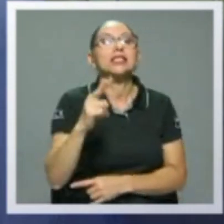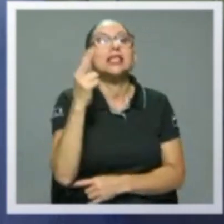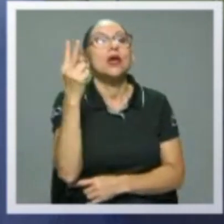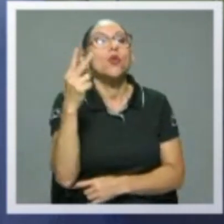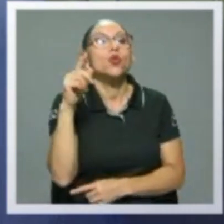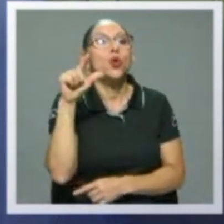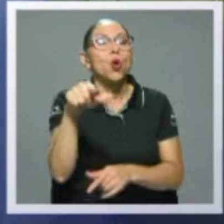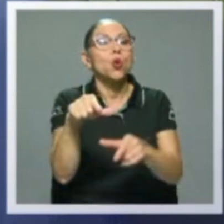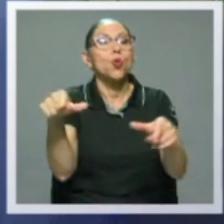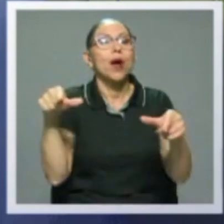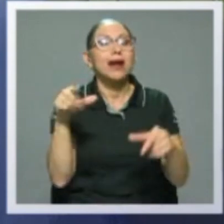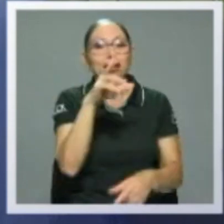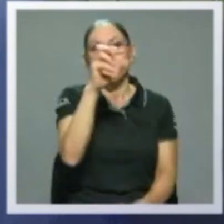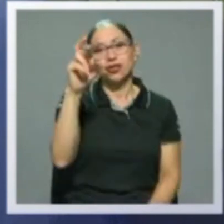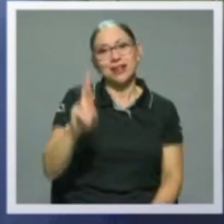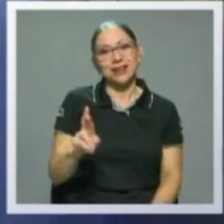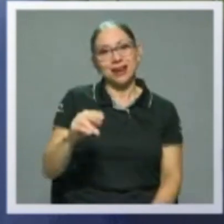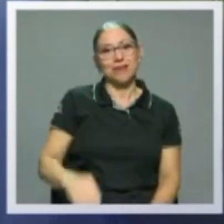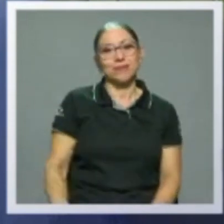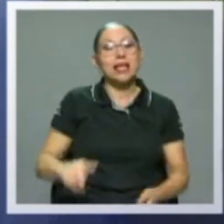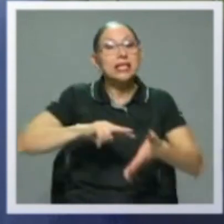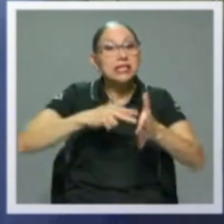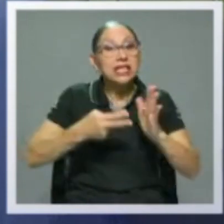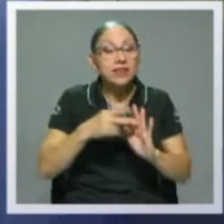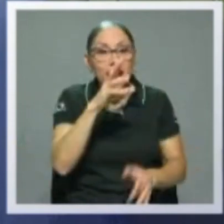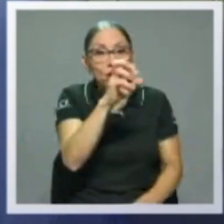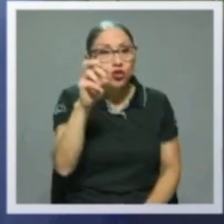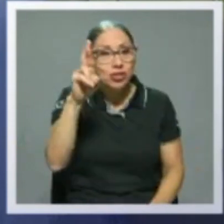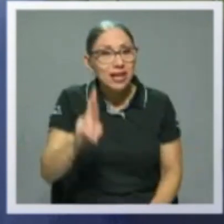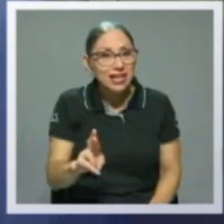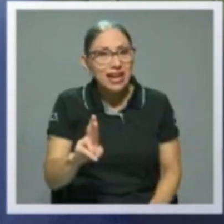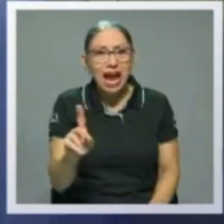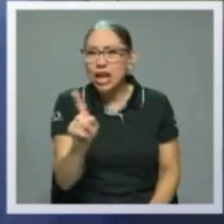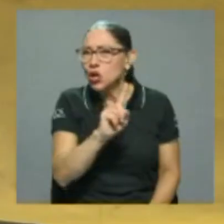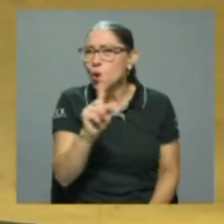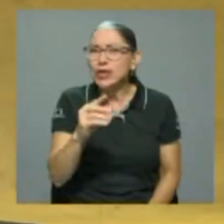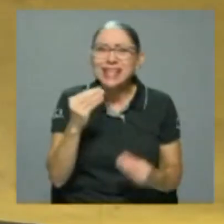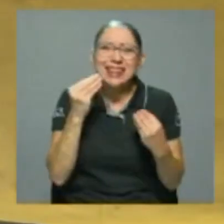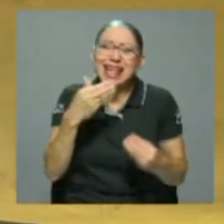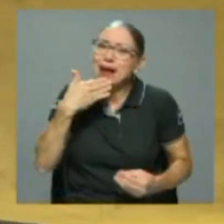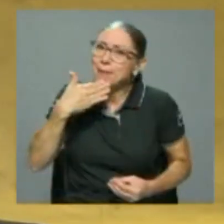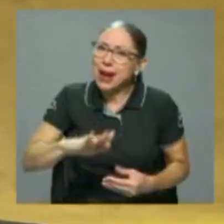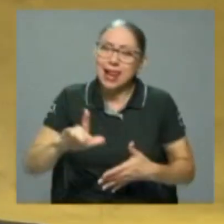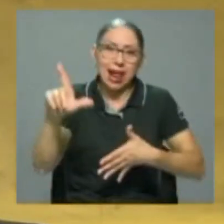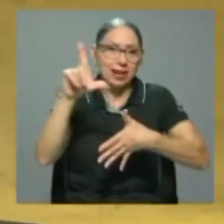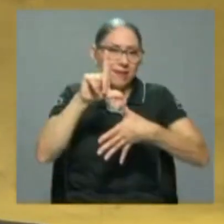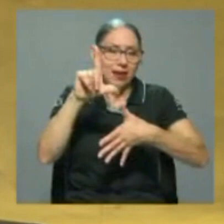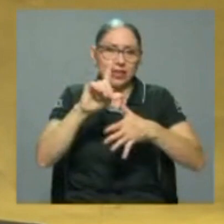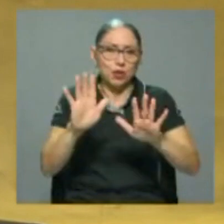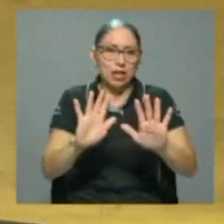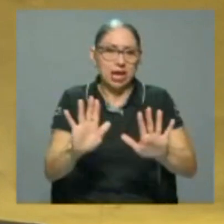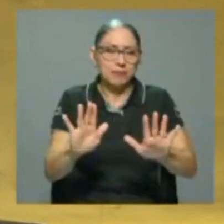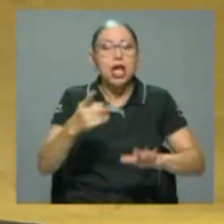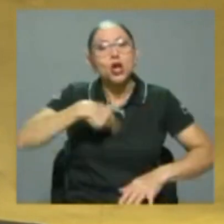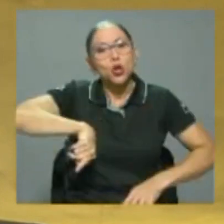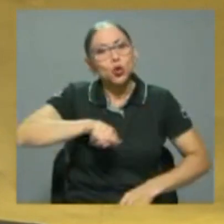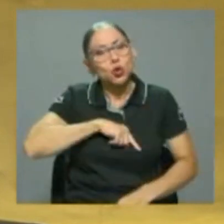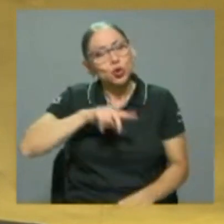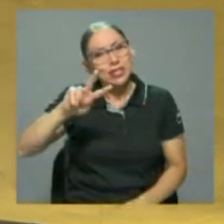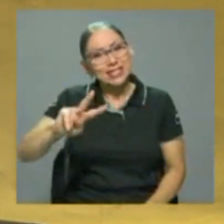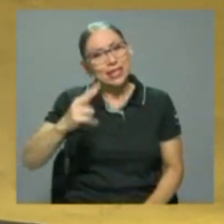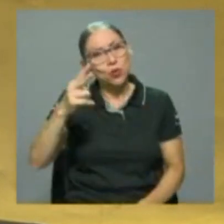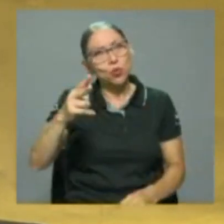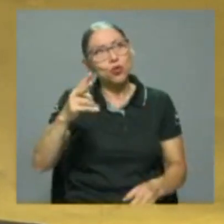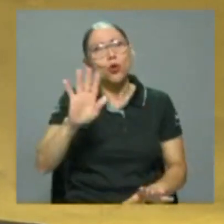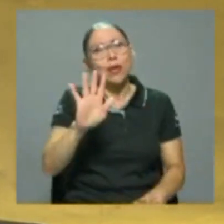de Colombia, Costa Rica. Quiere decir que Costa Rica no está tan mal a nivel latinoamericano. Estamos en segundo lugar,